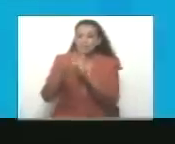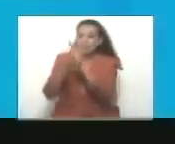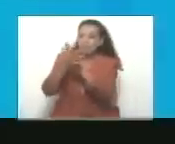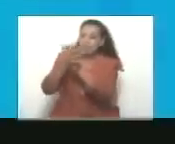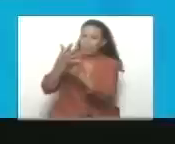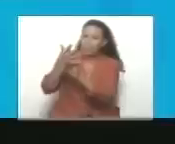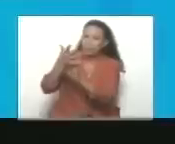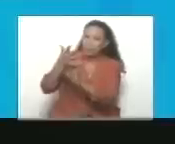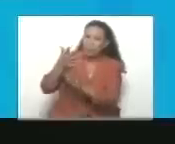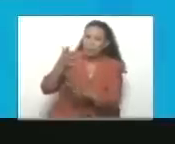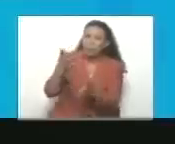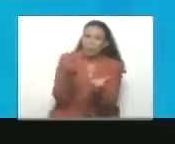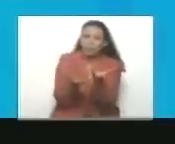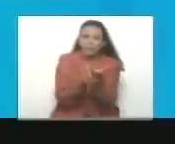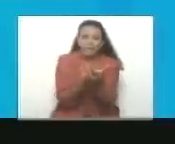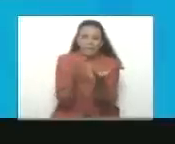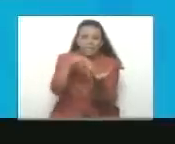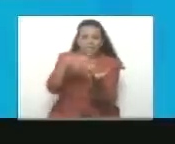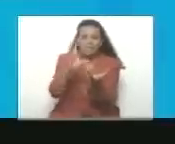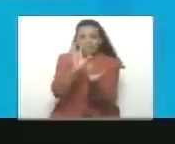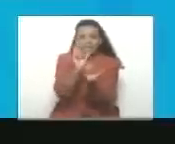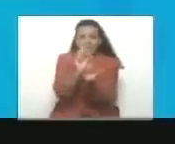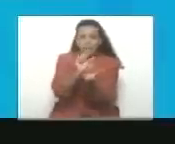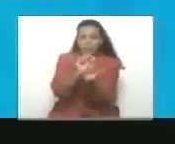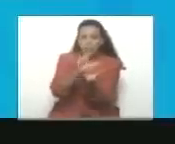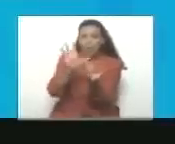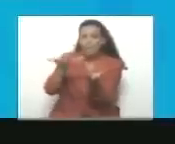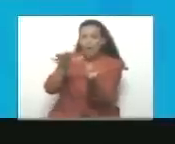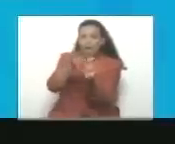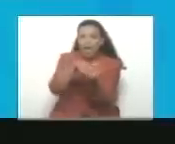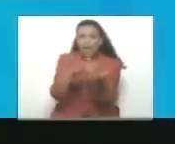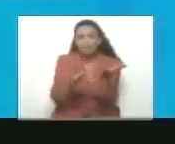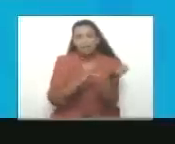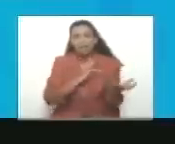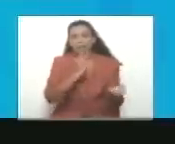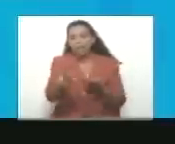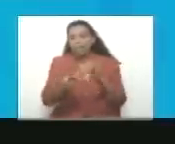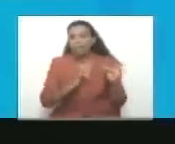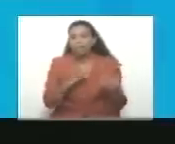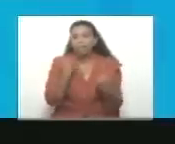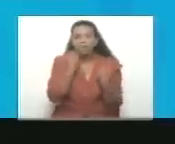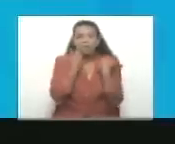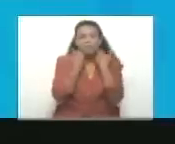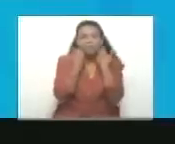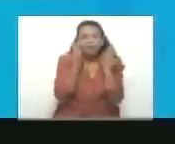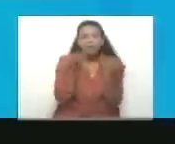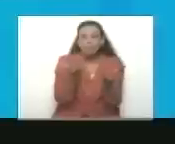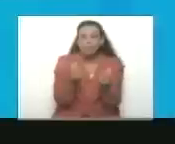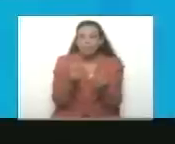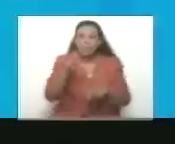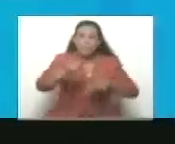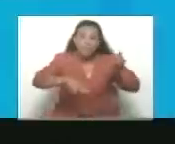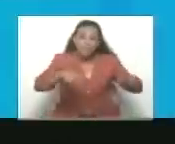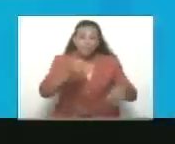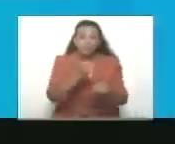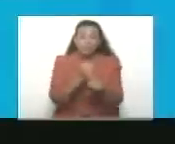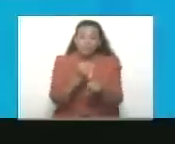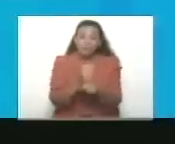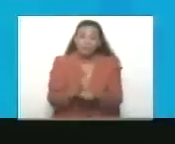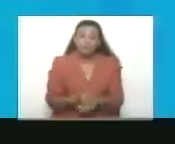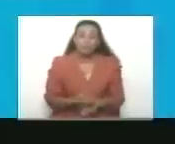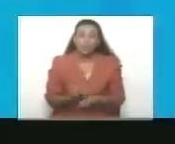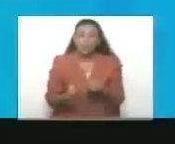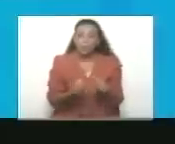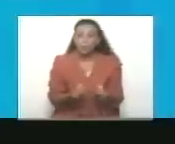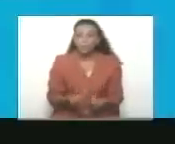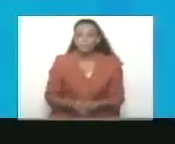tiene muchos nidos Y eso Acuérdese que eso trae muchas bacterias y afecta a los niños y afecta también al personal que trabaja en la escuela